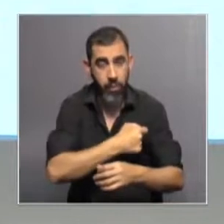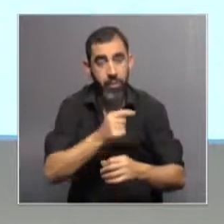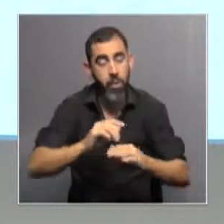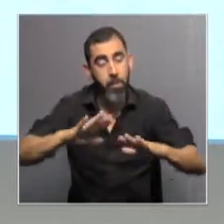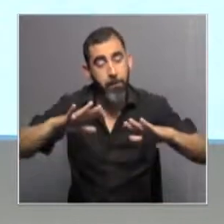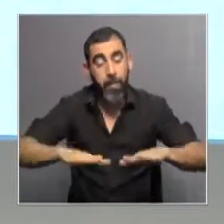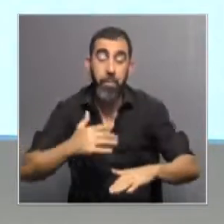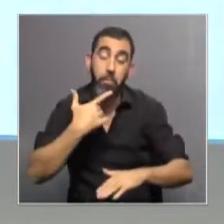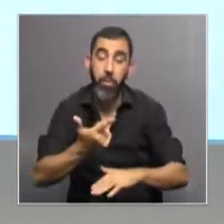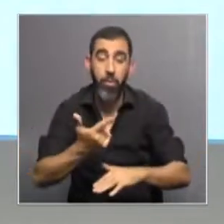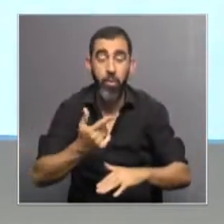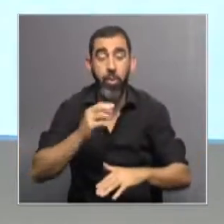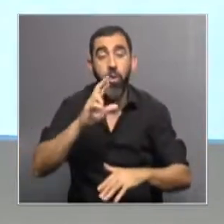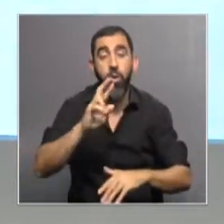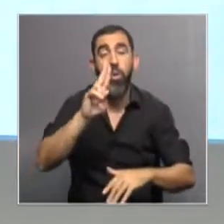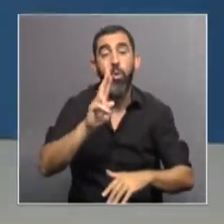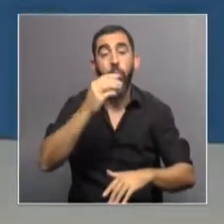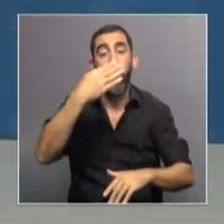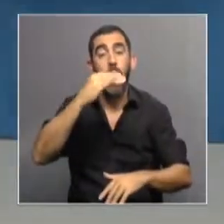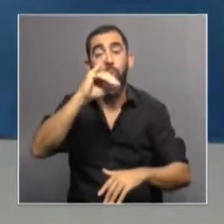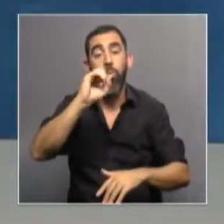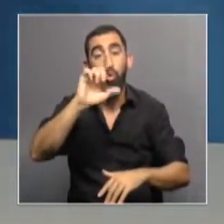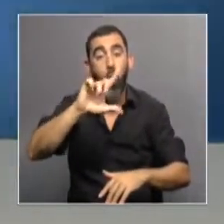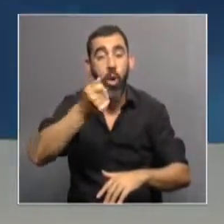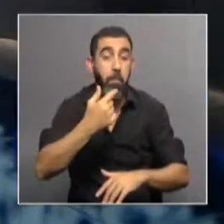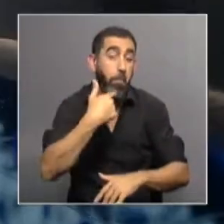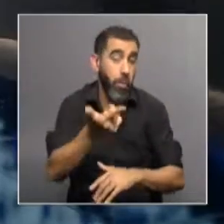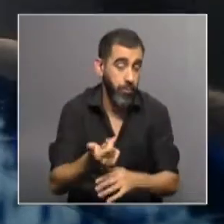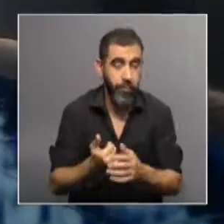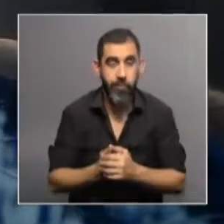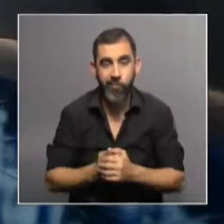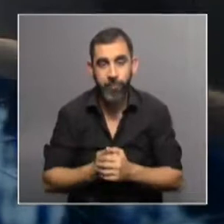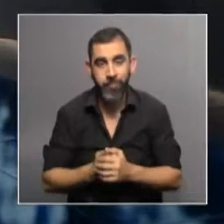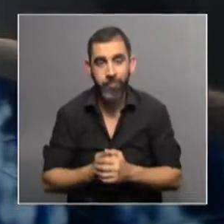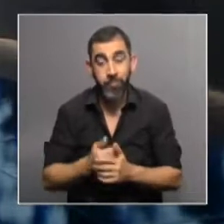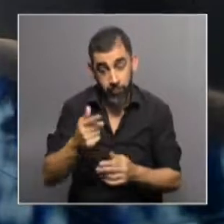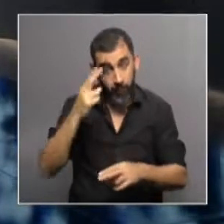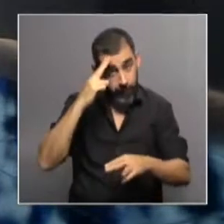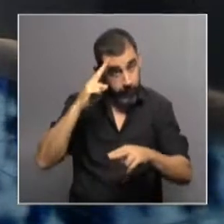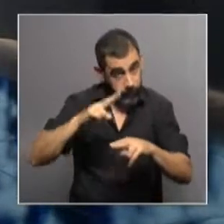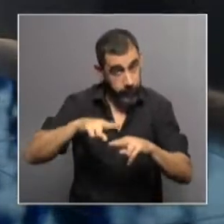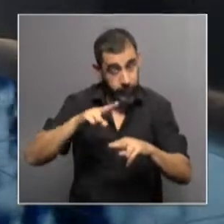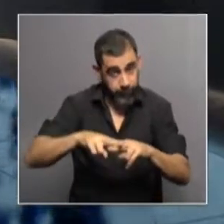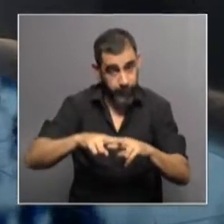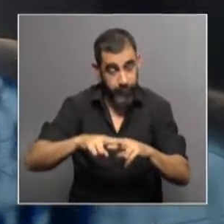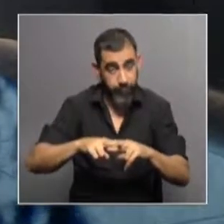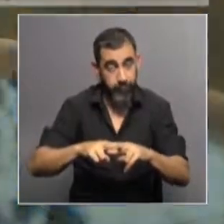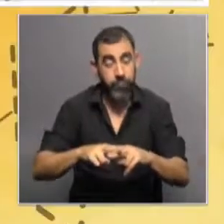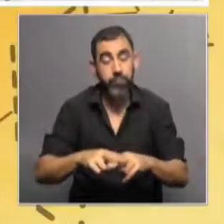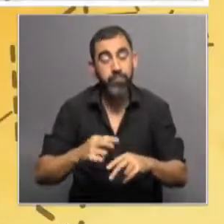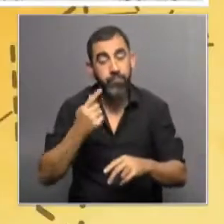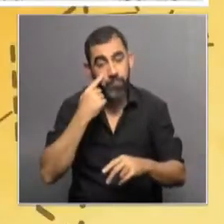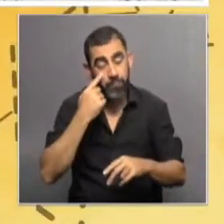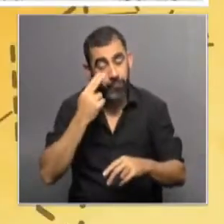disminuir, por ejemplo, la rubiola congénita. Un ejemplo que es una malformación, la tríada que da cardiopatía